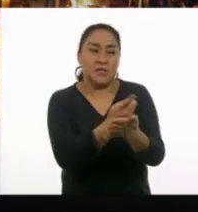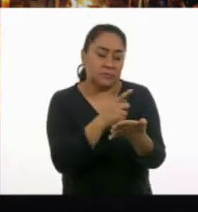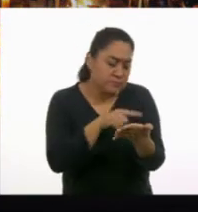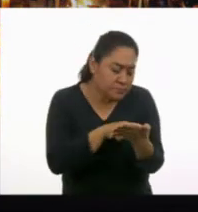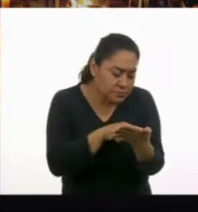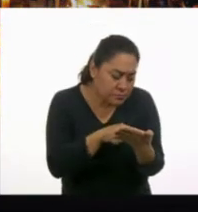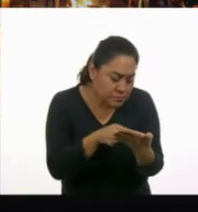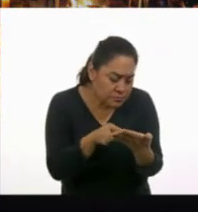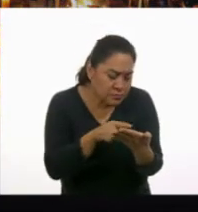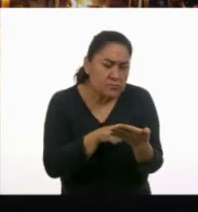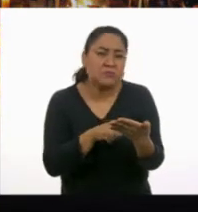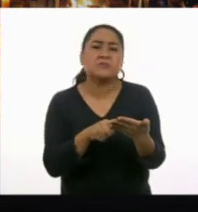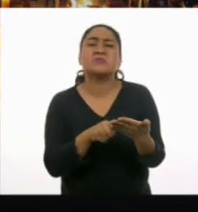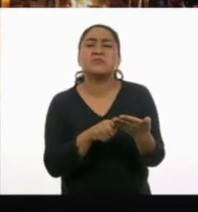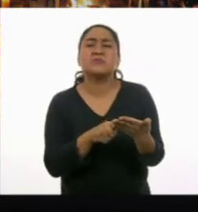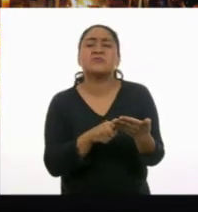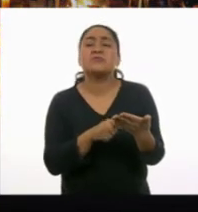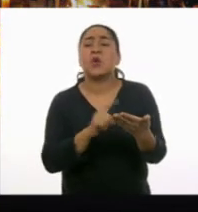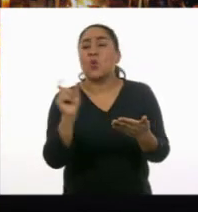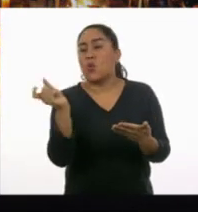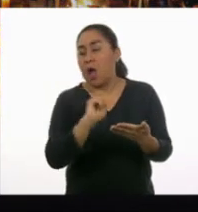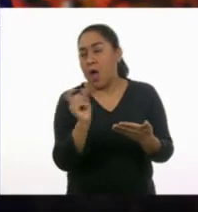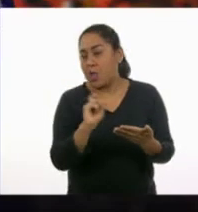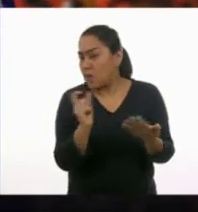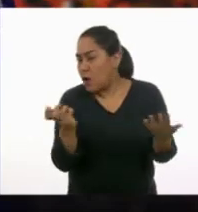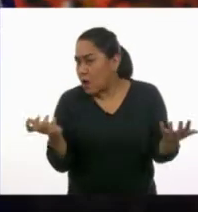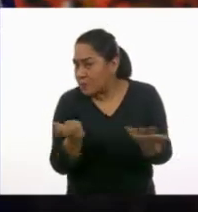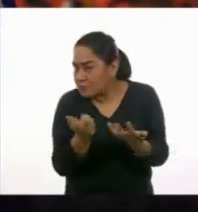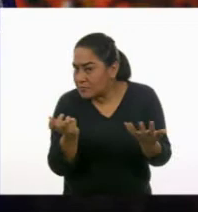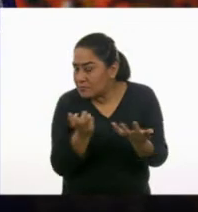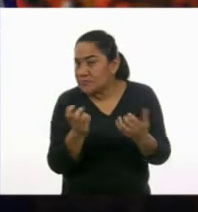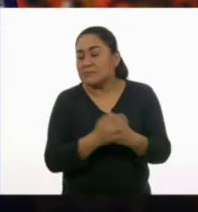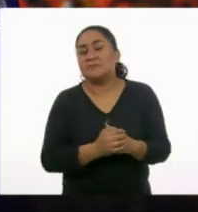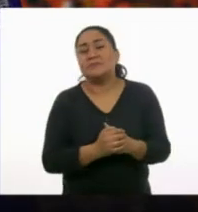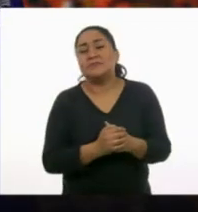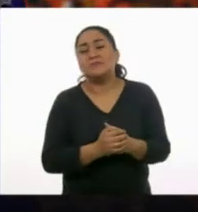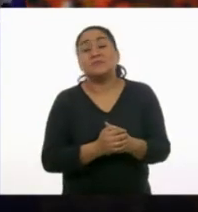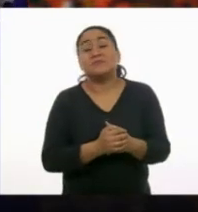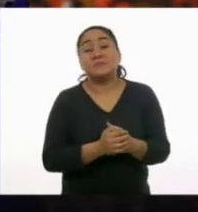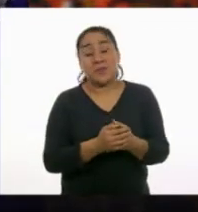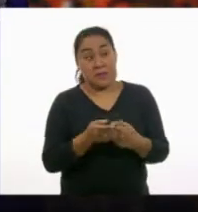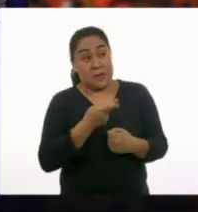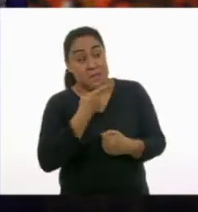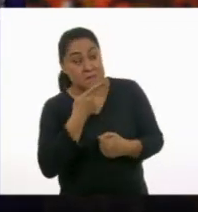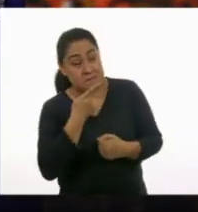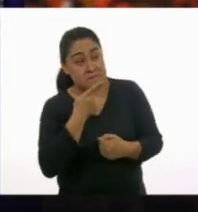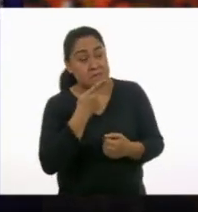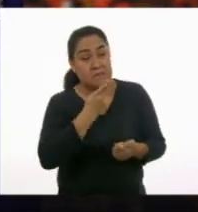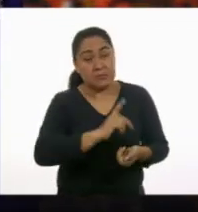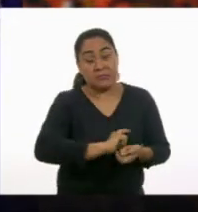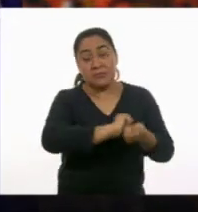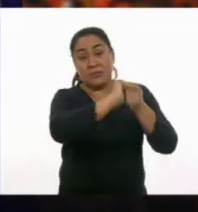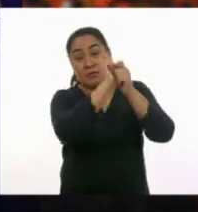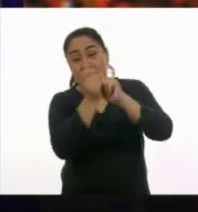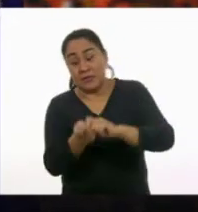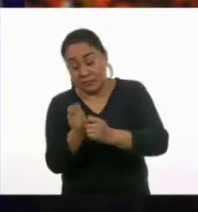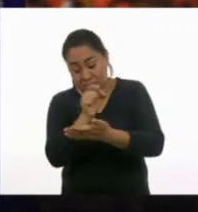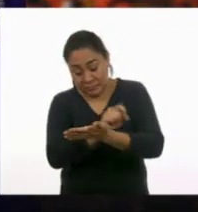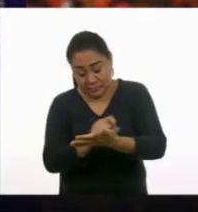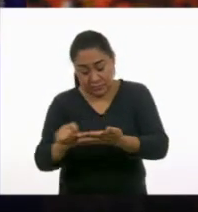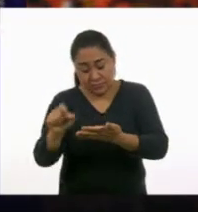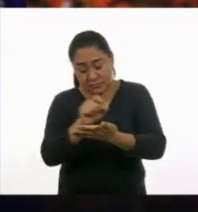todo acto verbal trasladado a la página es una lucha contra la